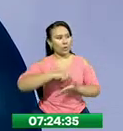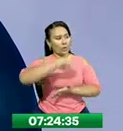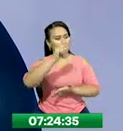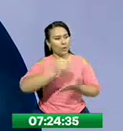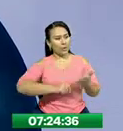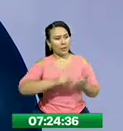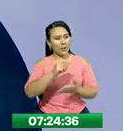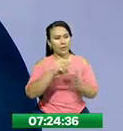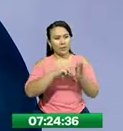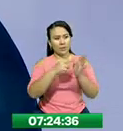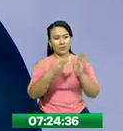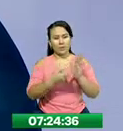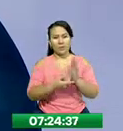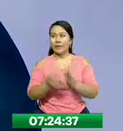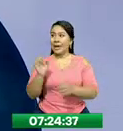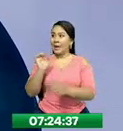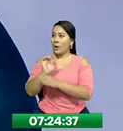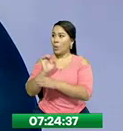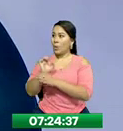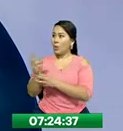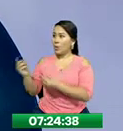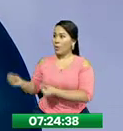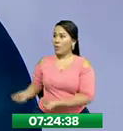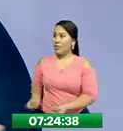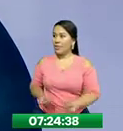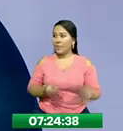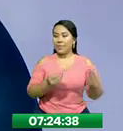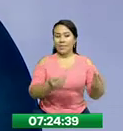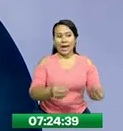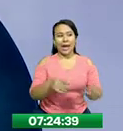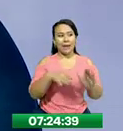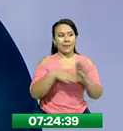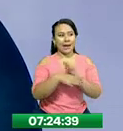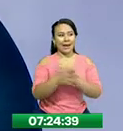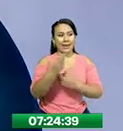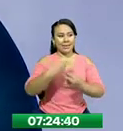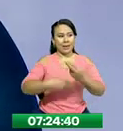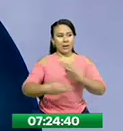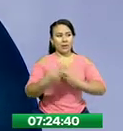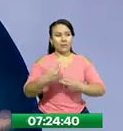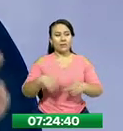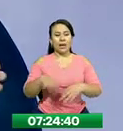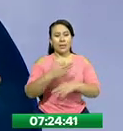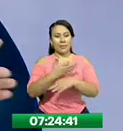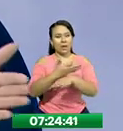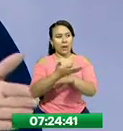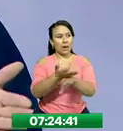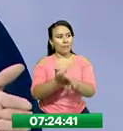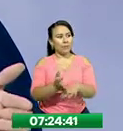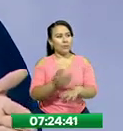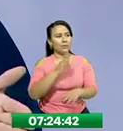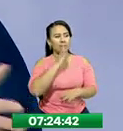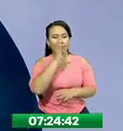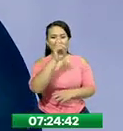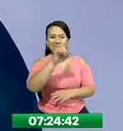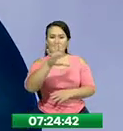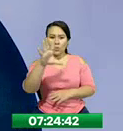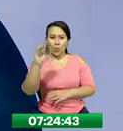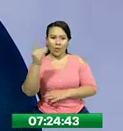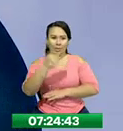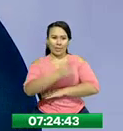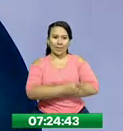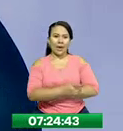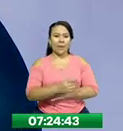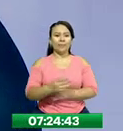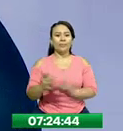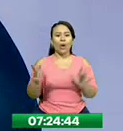determinan las condiciones que el Ecuador ha puesto para encontrar a esta banca de inversión, que en el tiempo, 150 días específicamente desde